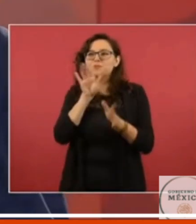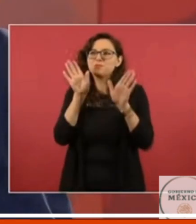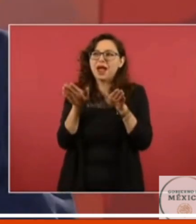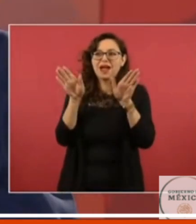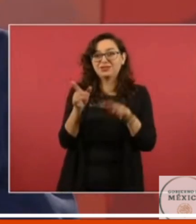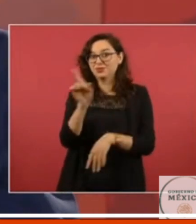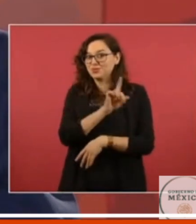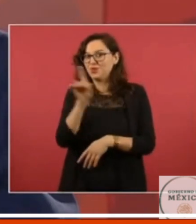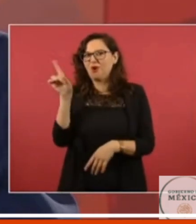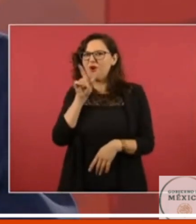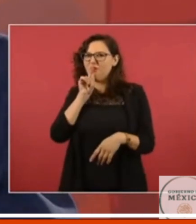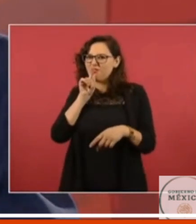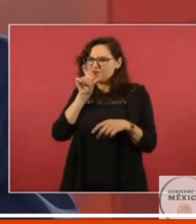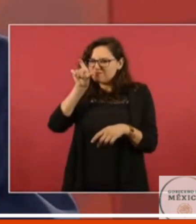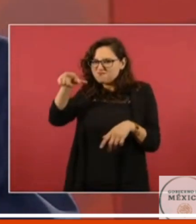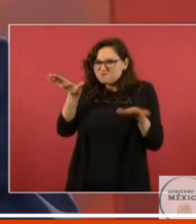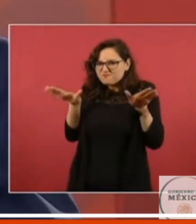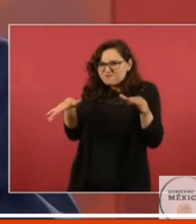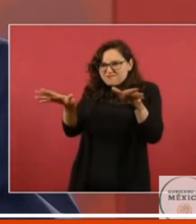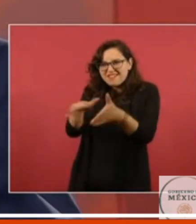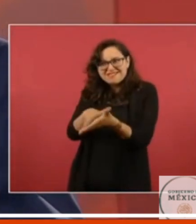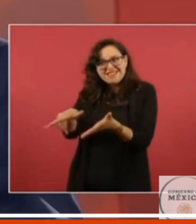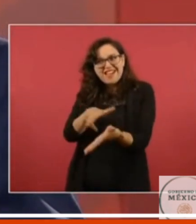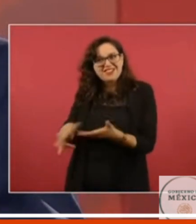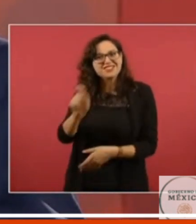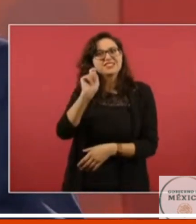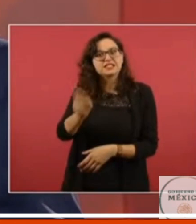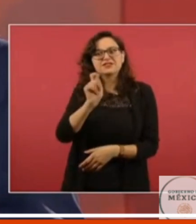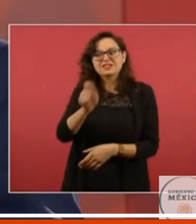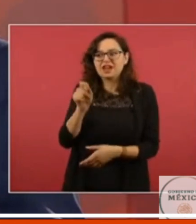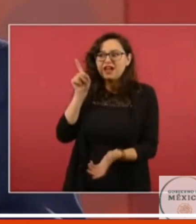que habían muchas cuentas falsas.